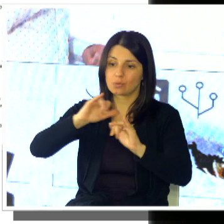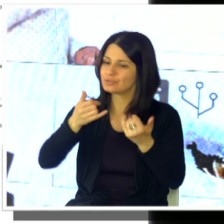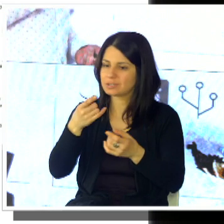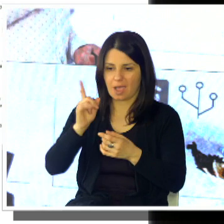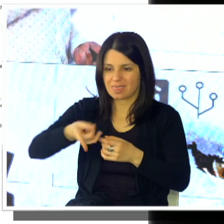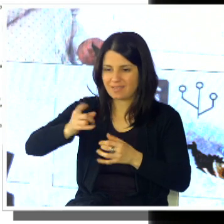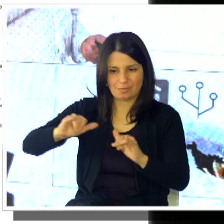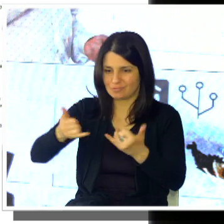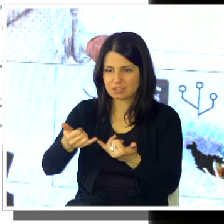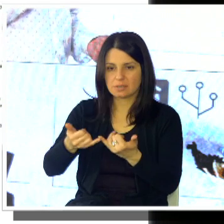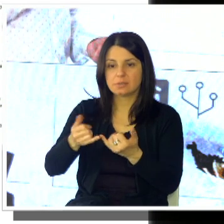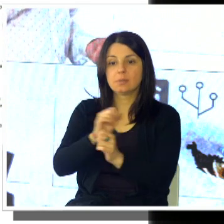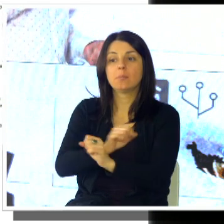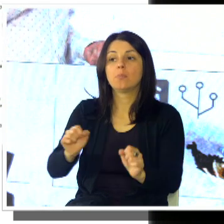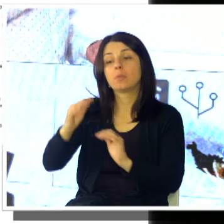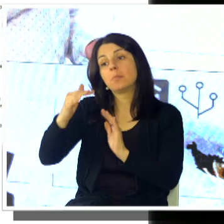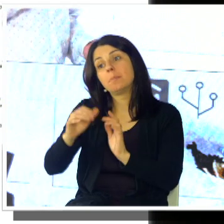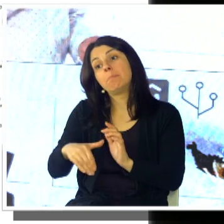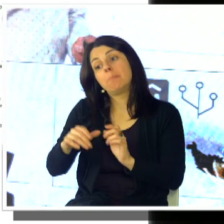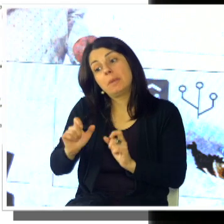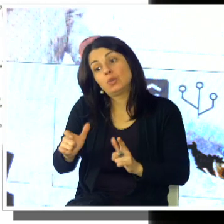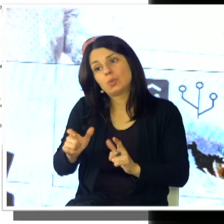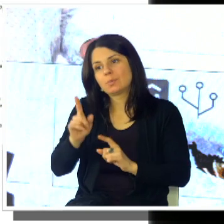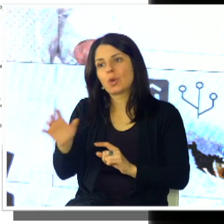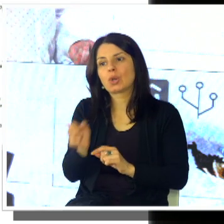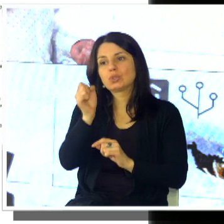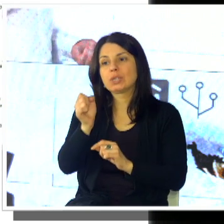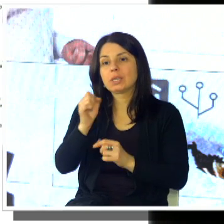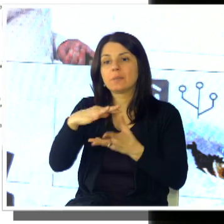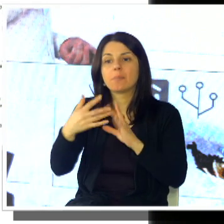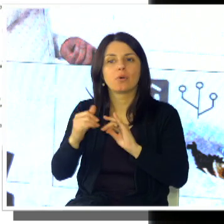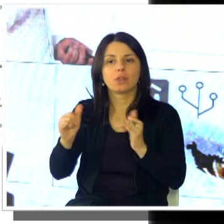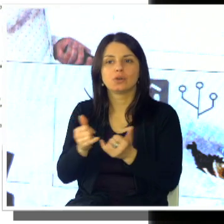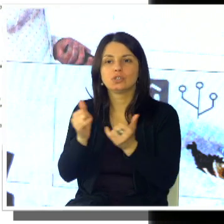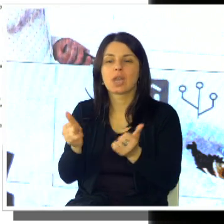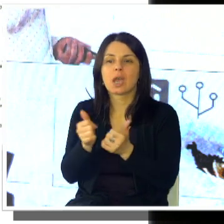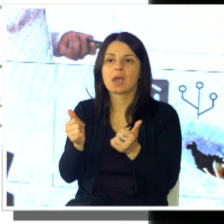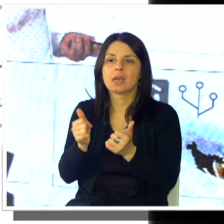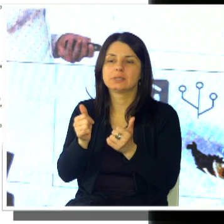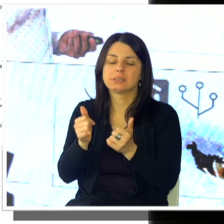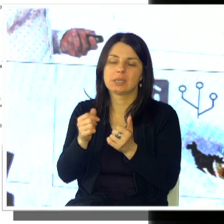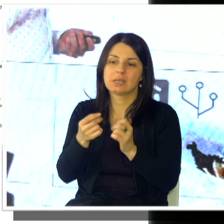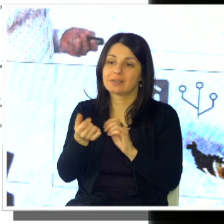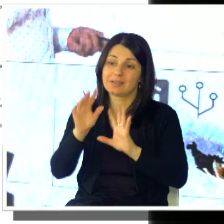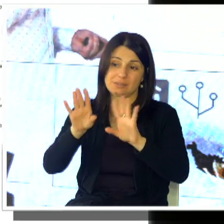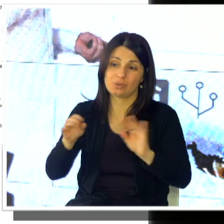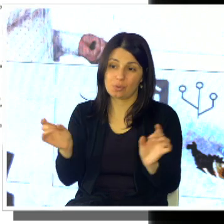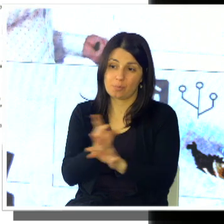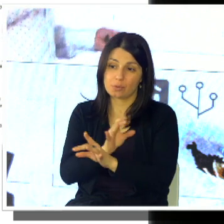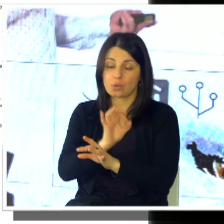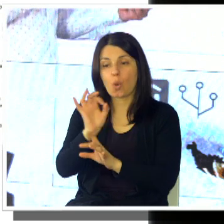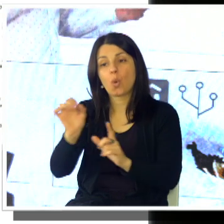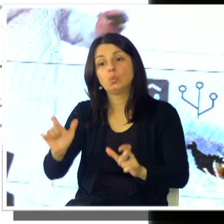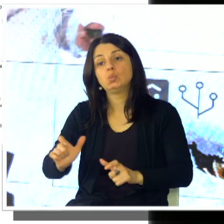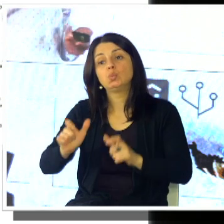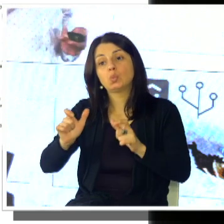definidos. Podemos tener un poco menos de suerte, pero conseguir algún módulo que ya nos implementa gran parte del protocolo, o podemos también, si tenemos suerte,